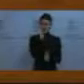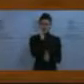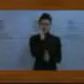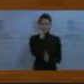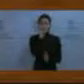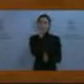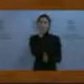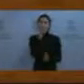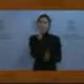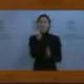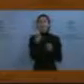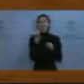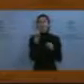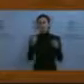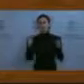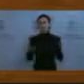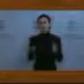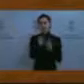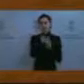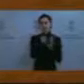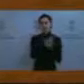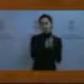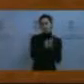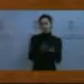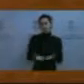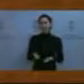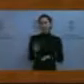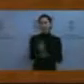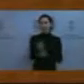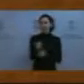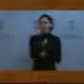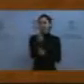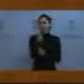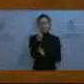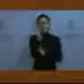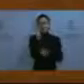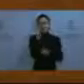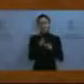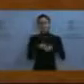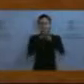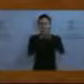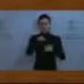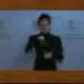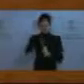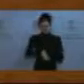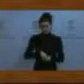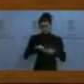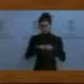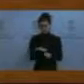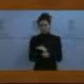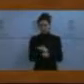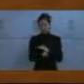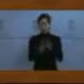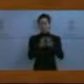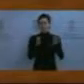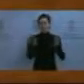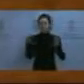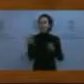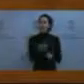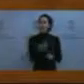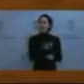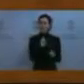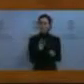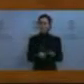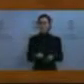son relativas, o los 2 puntos de la moción, a la necesidad de una auditoría interna de la gestión llevada a cabo dentro de la empresa. En segundo